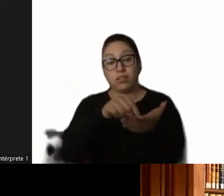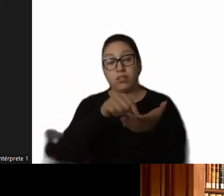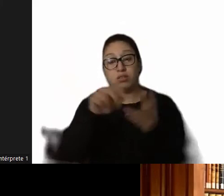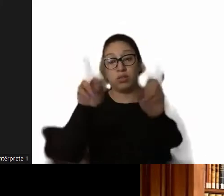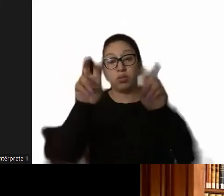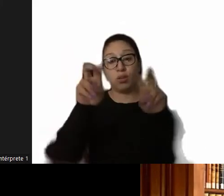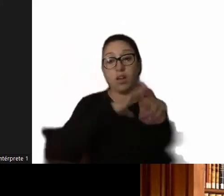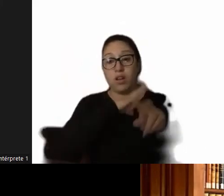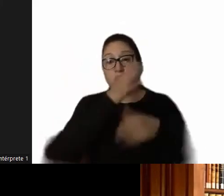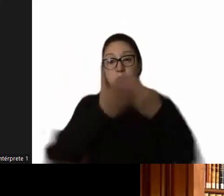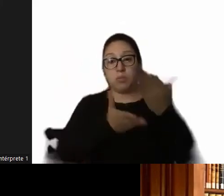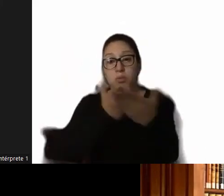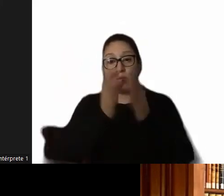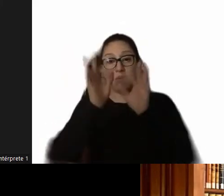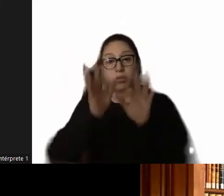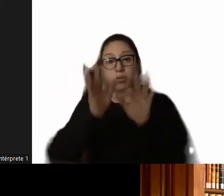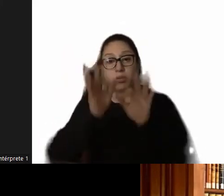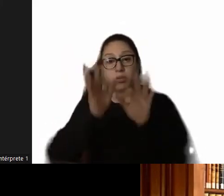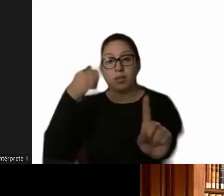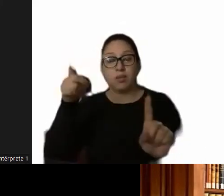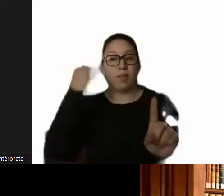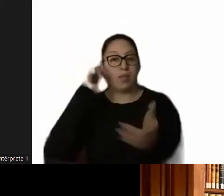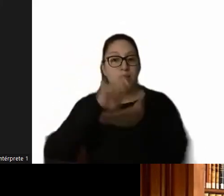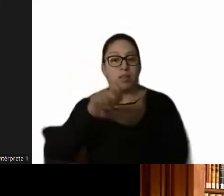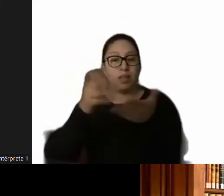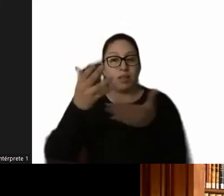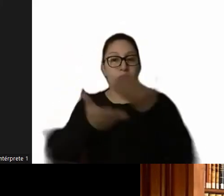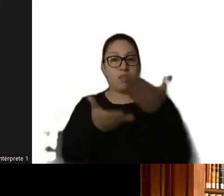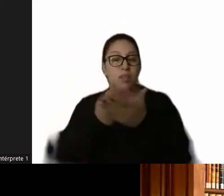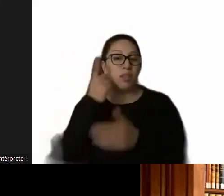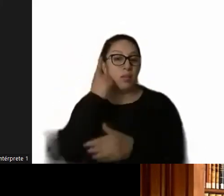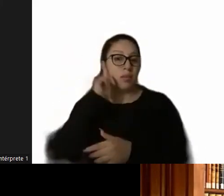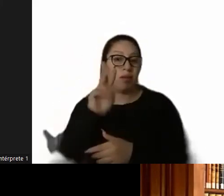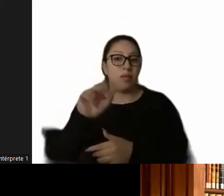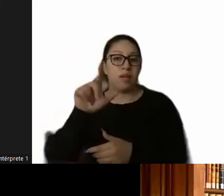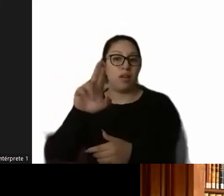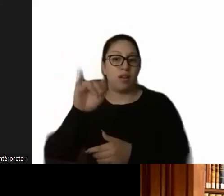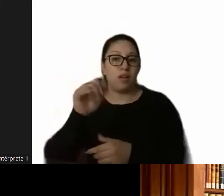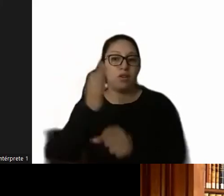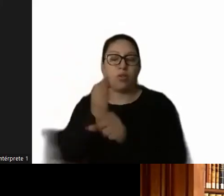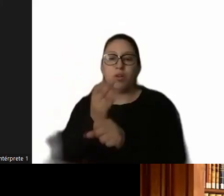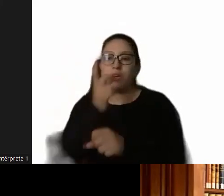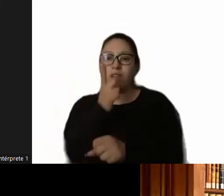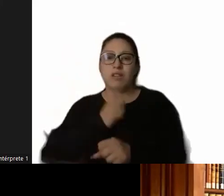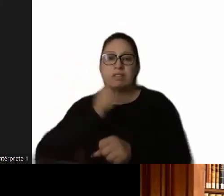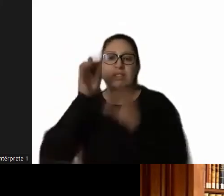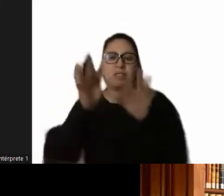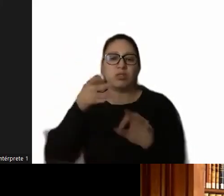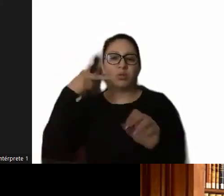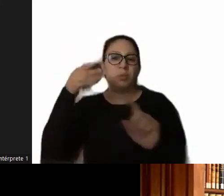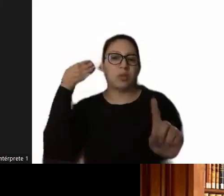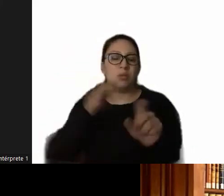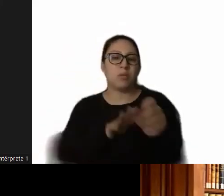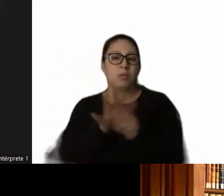propuesta de la diputada Miriam Valeria Cruz, quien no pudo, por cierto, decirnos de qué se trata su iniciativa. Yo le